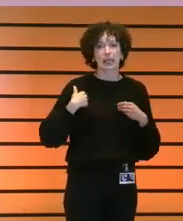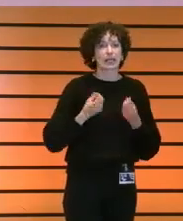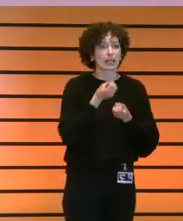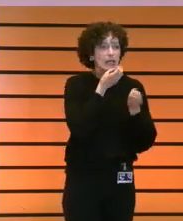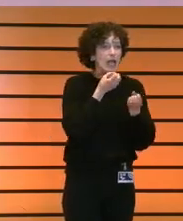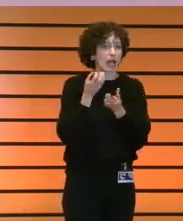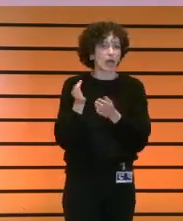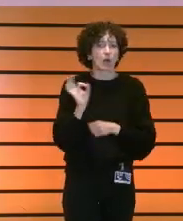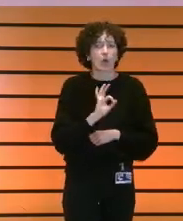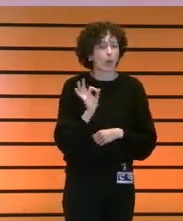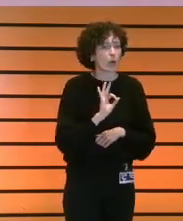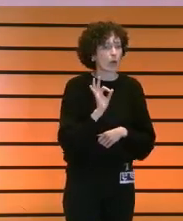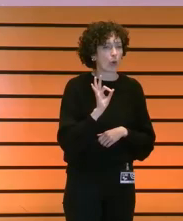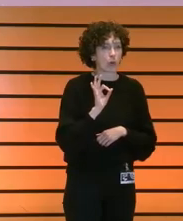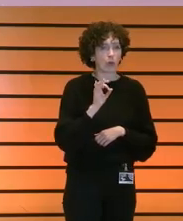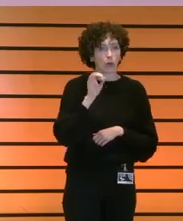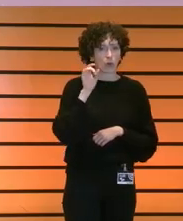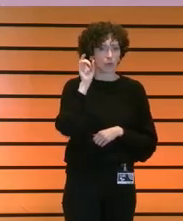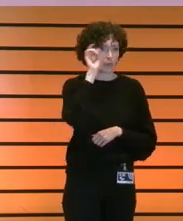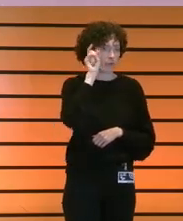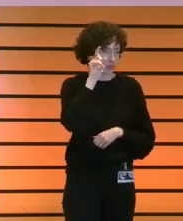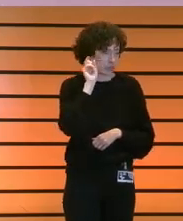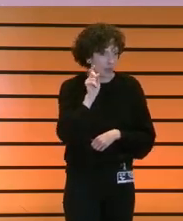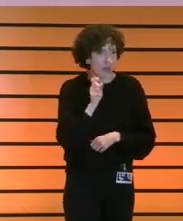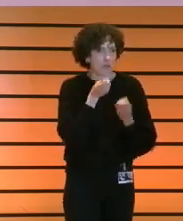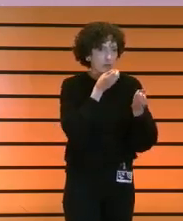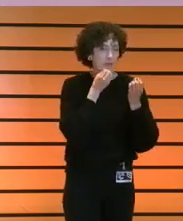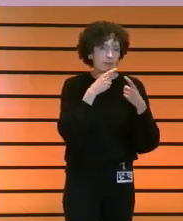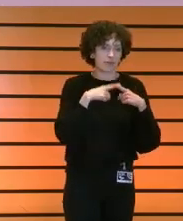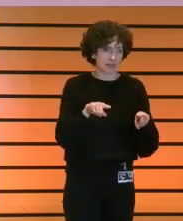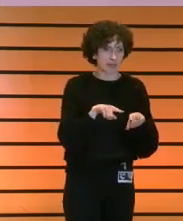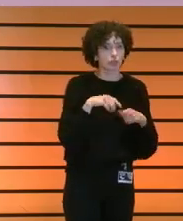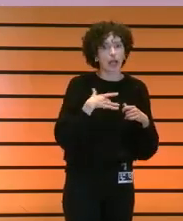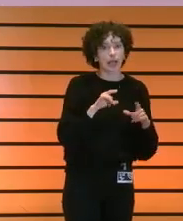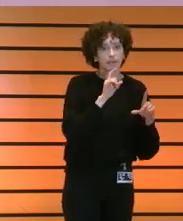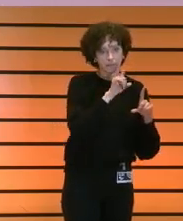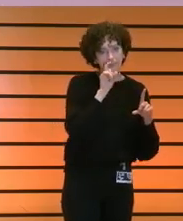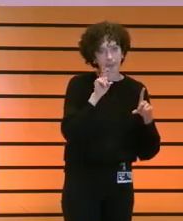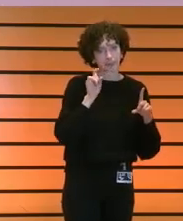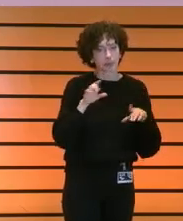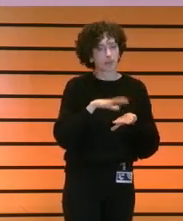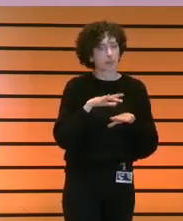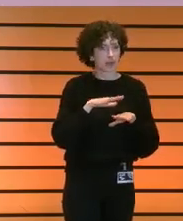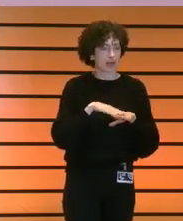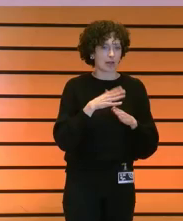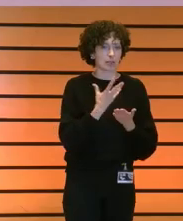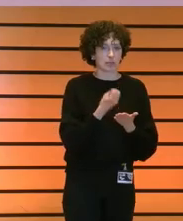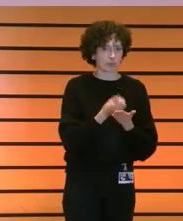mismo hablarle al profesorado, ¿no? Hay diferentes pestañas para que te puedas descargar